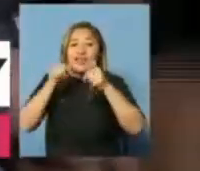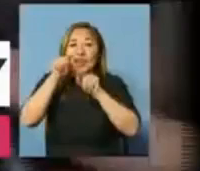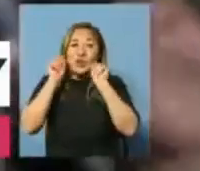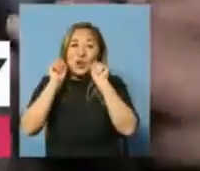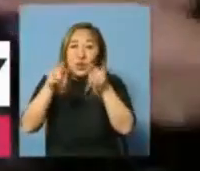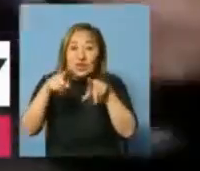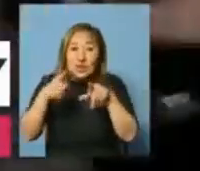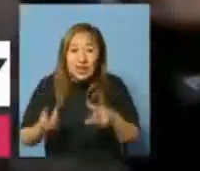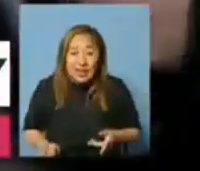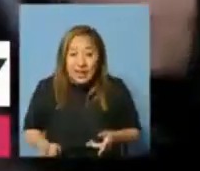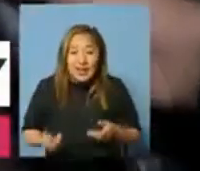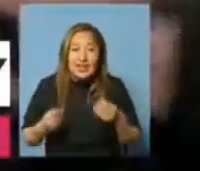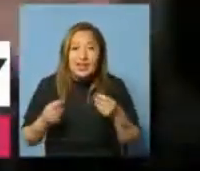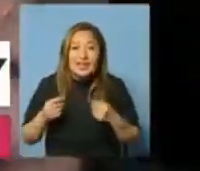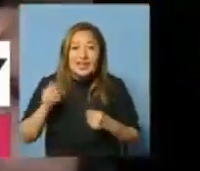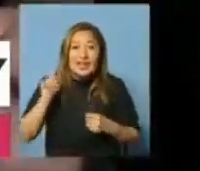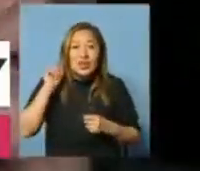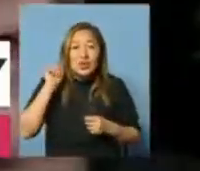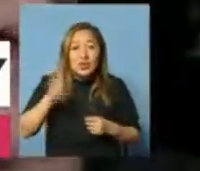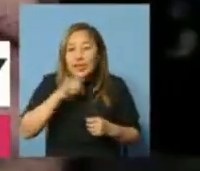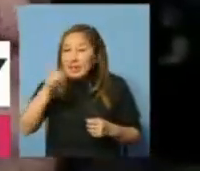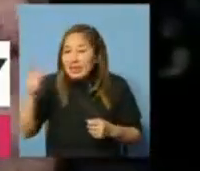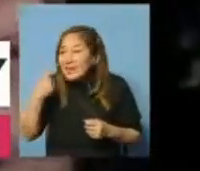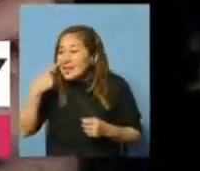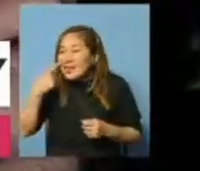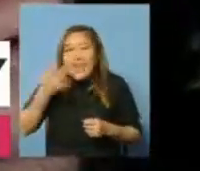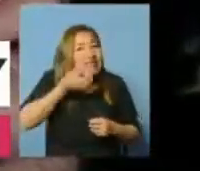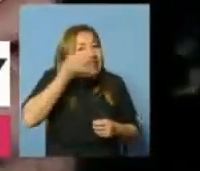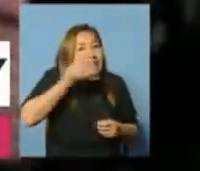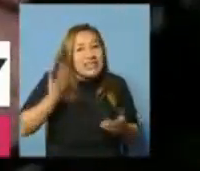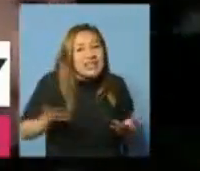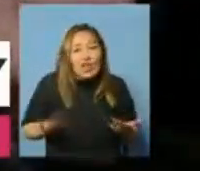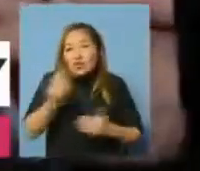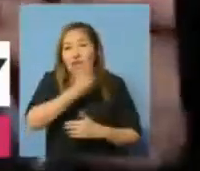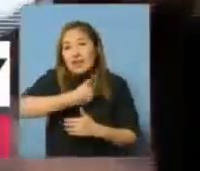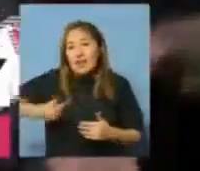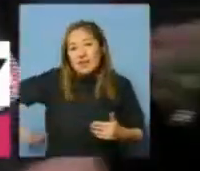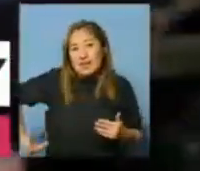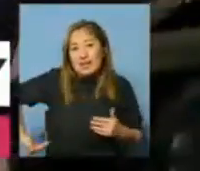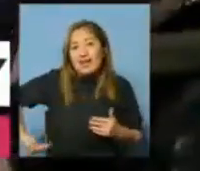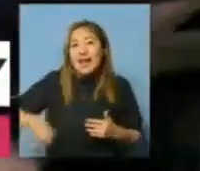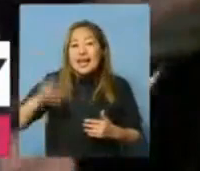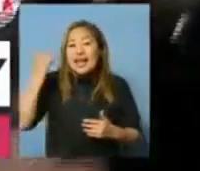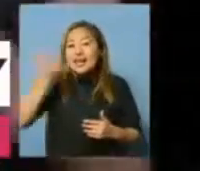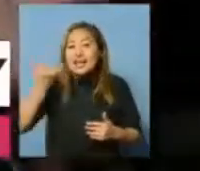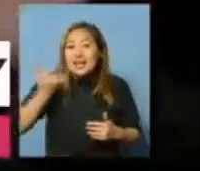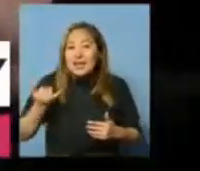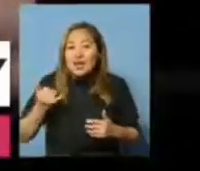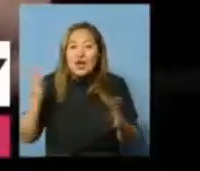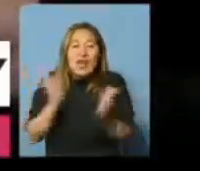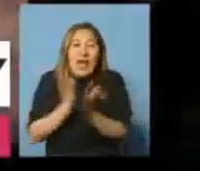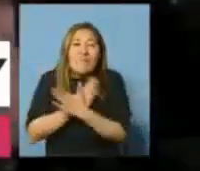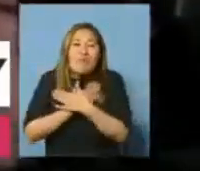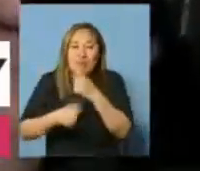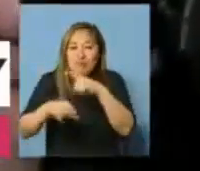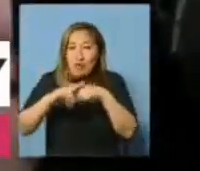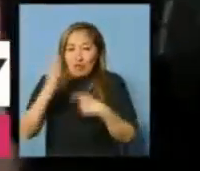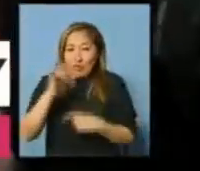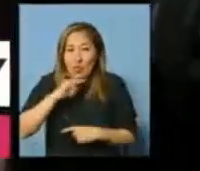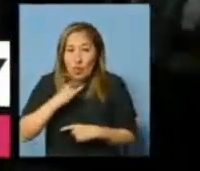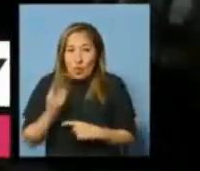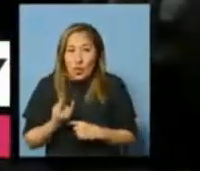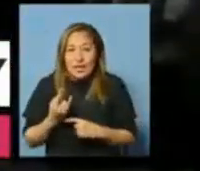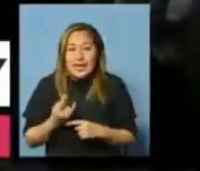sido muy, como se dice, testigos de que el presidente tiene una fascinación con Jujuy, que